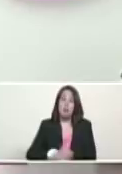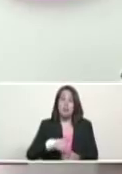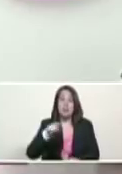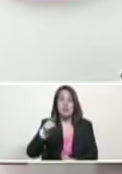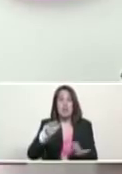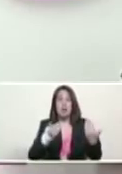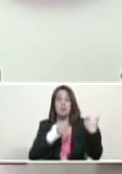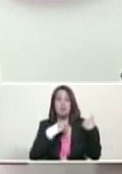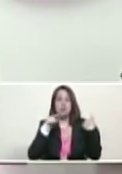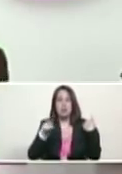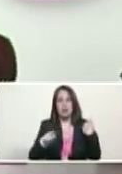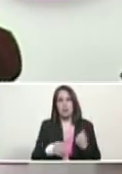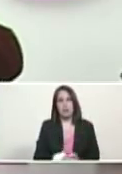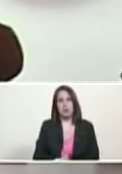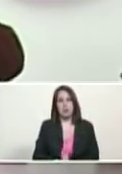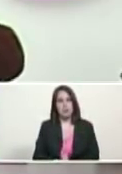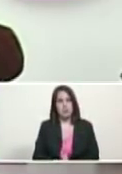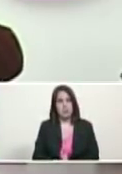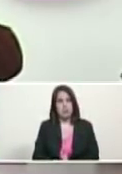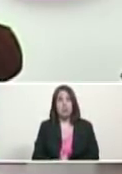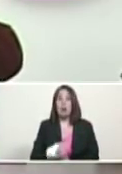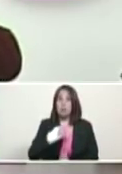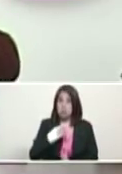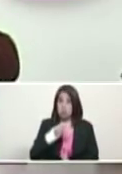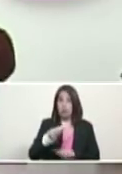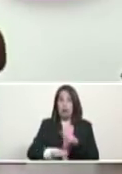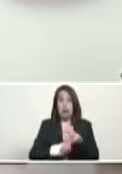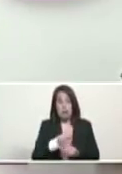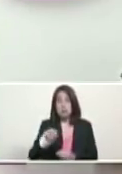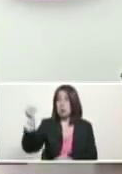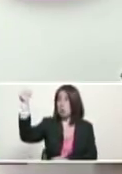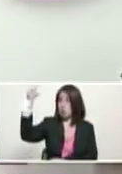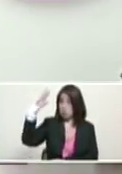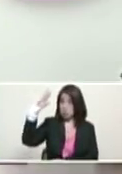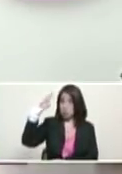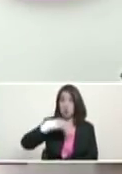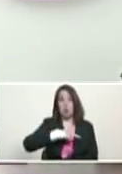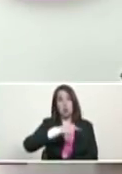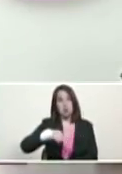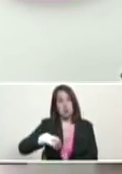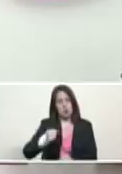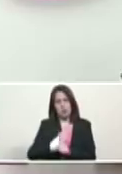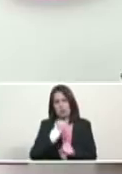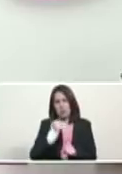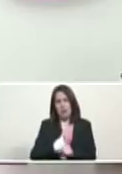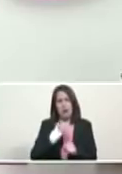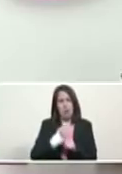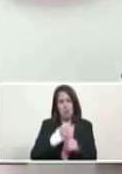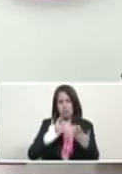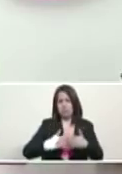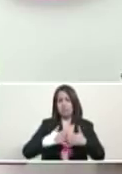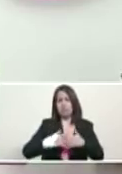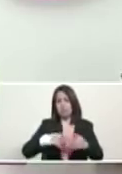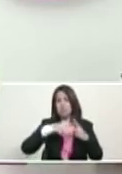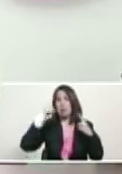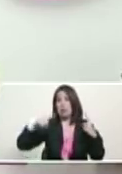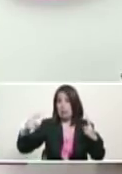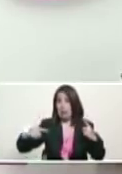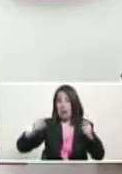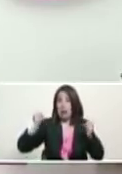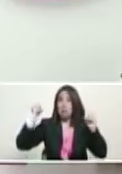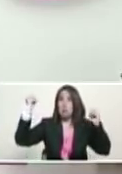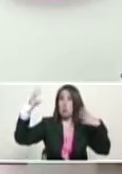ello. Yo les puse la luz, nosotros, los trabajadores, le pusimos la